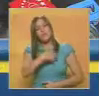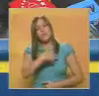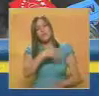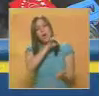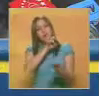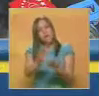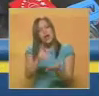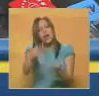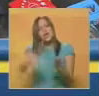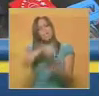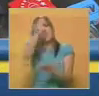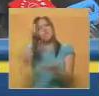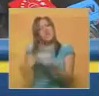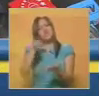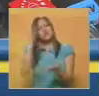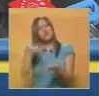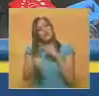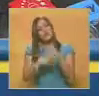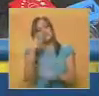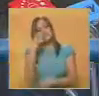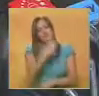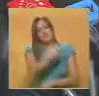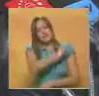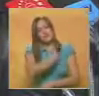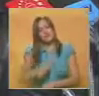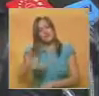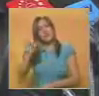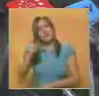venezolana en miami y las críticas por la visita del presidente de irán